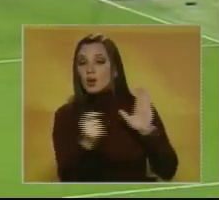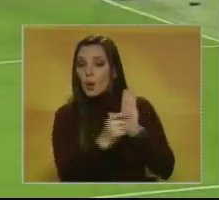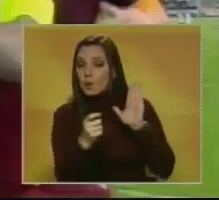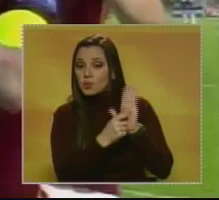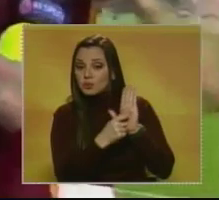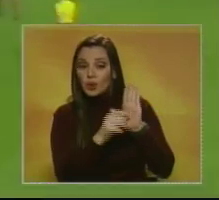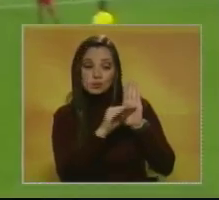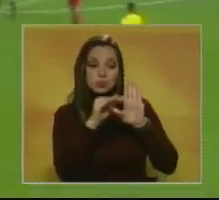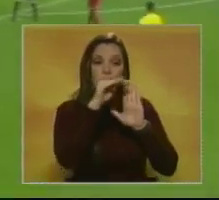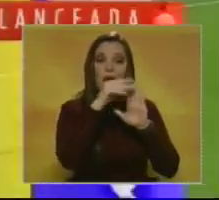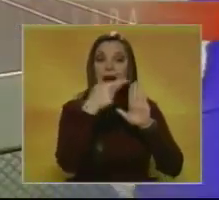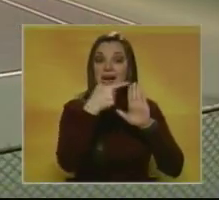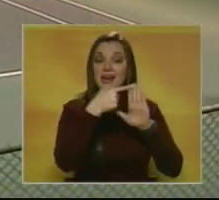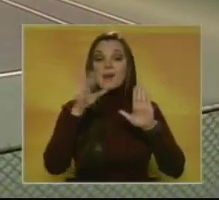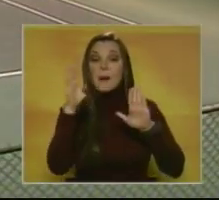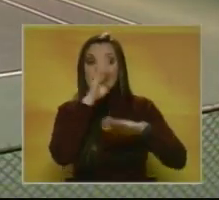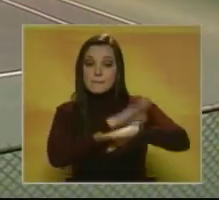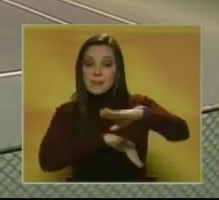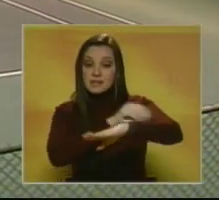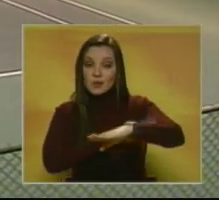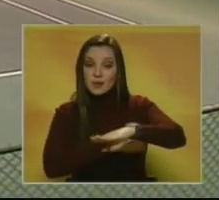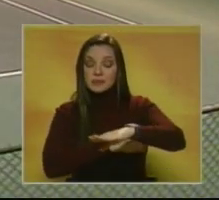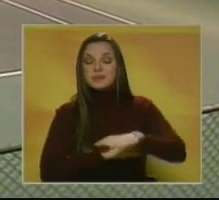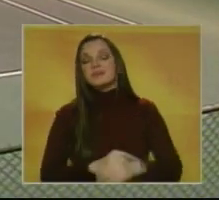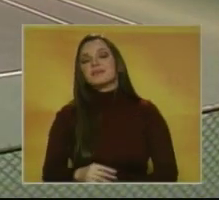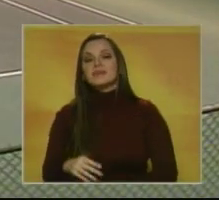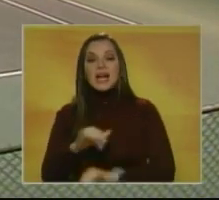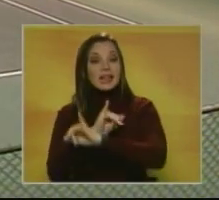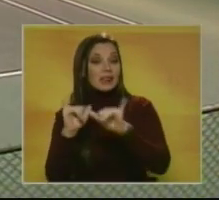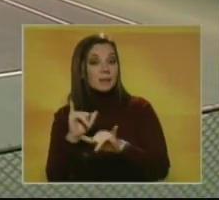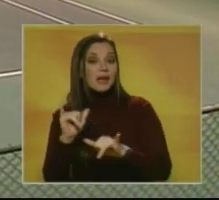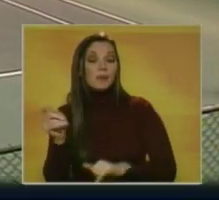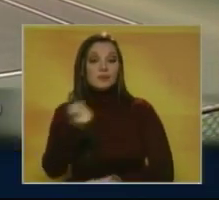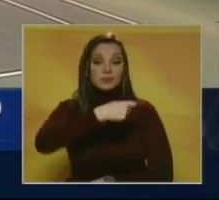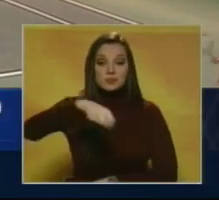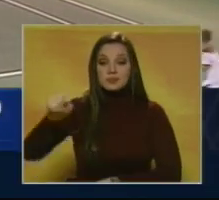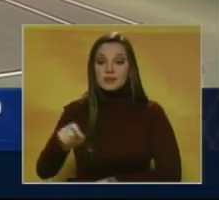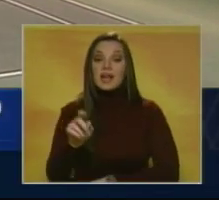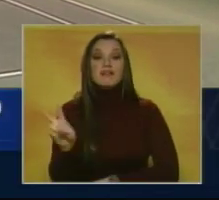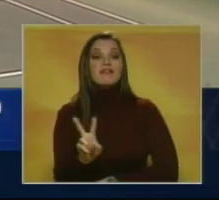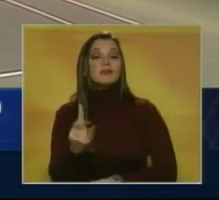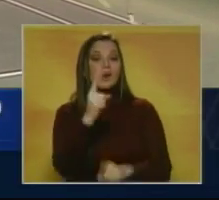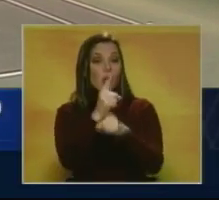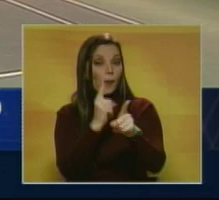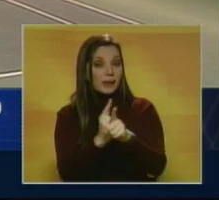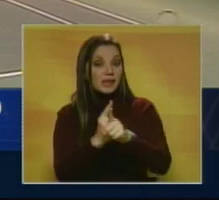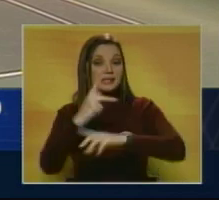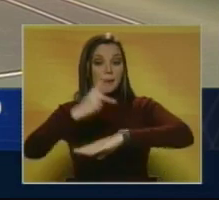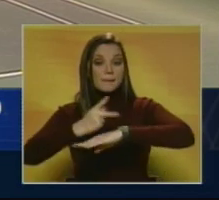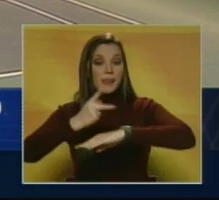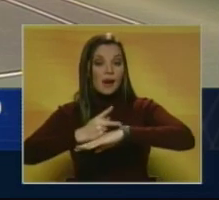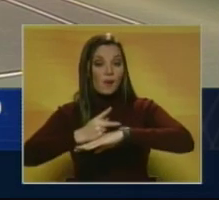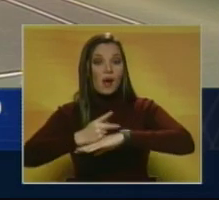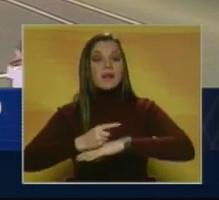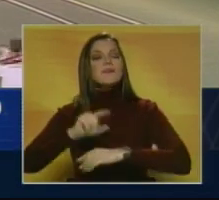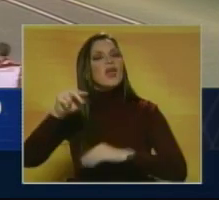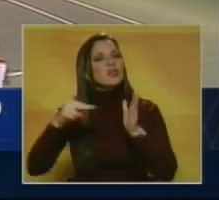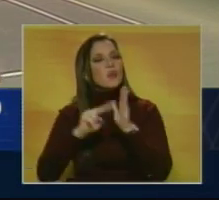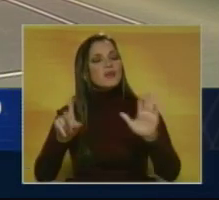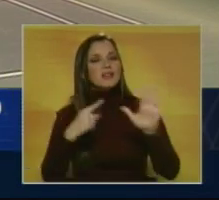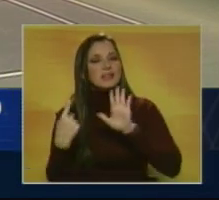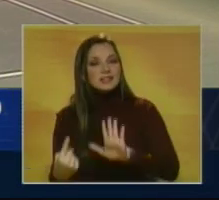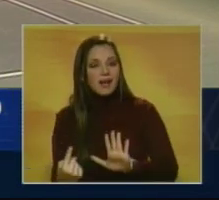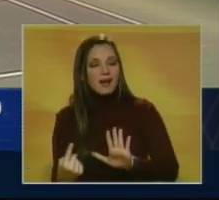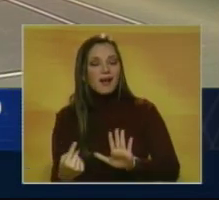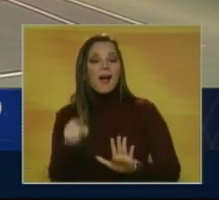líder Barcelona. Y terminamos con tenis porque Venezuela se medirá a Paraguay en el grupo 2 de la zona americana de la Copa Davis del 2016.